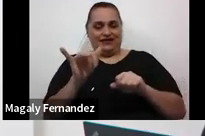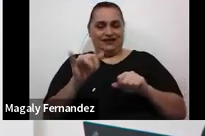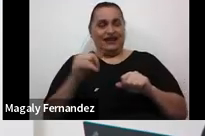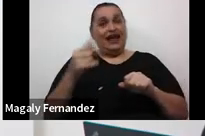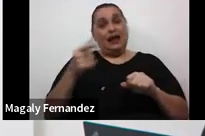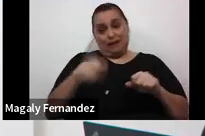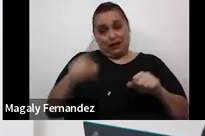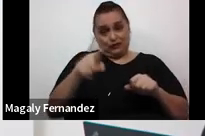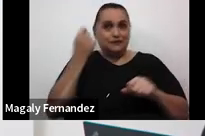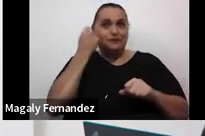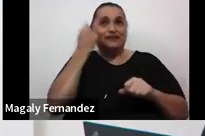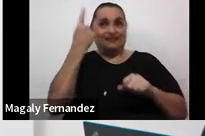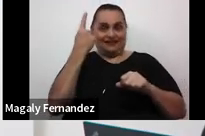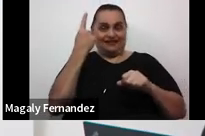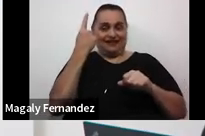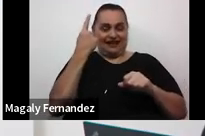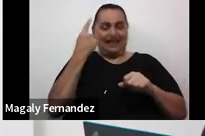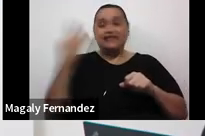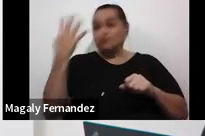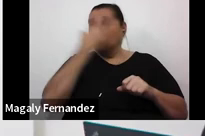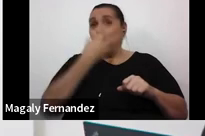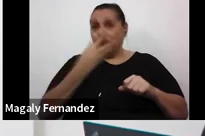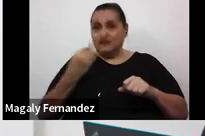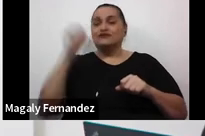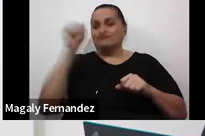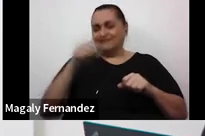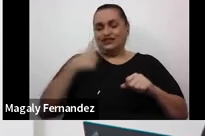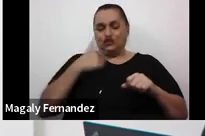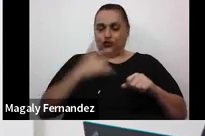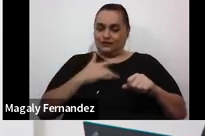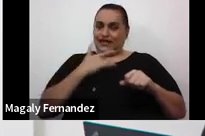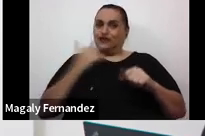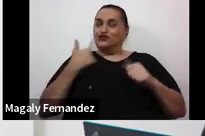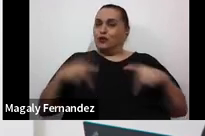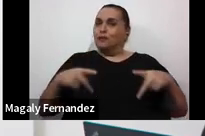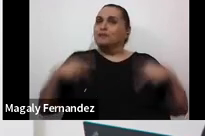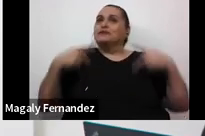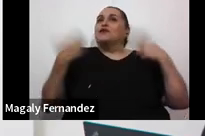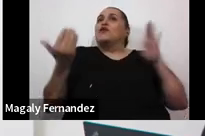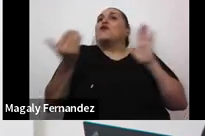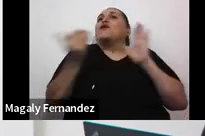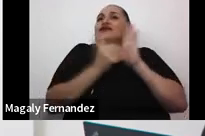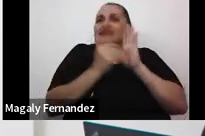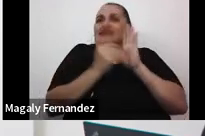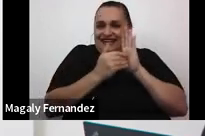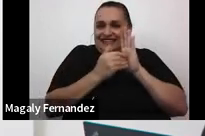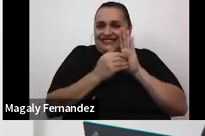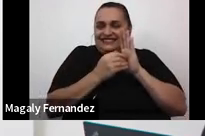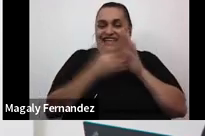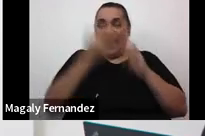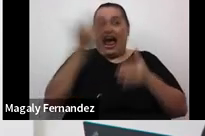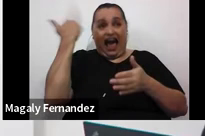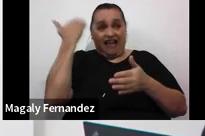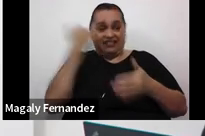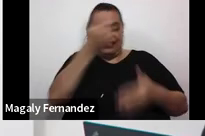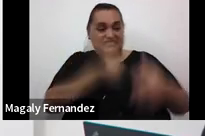estoy dando a entender Pero es muy lindo porque yo yo me siento que yo Volví a vivir Yo siento que después de estar en cuatro paredes una persona